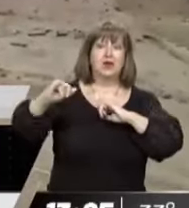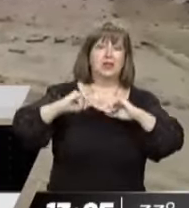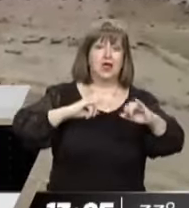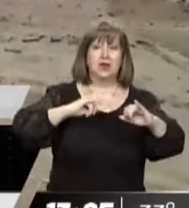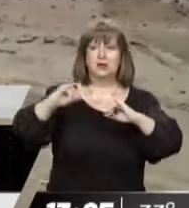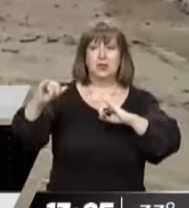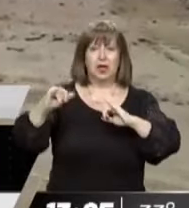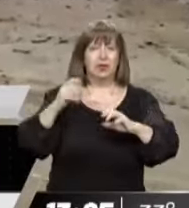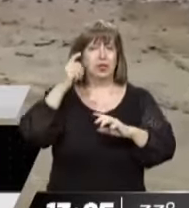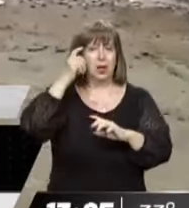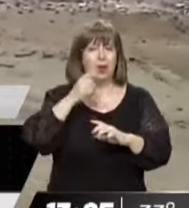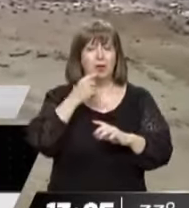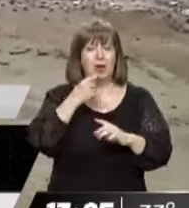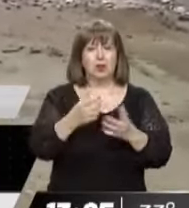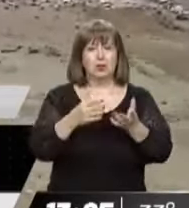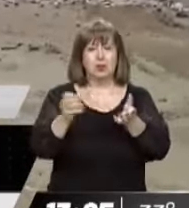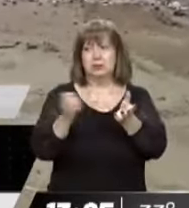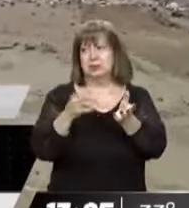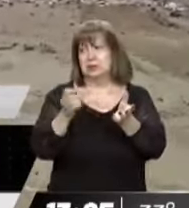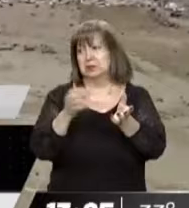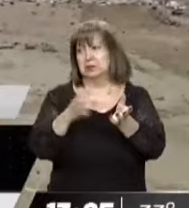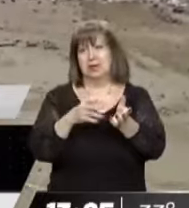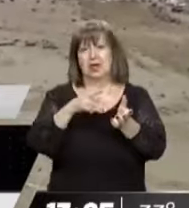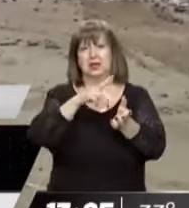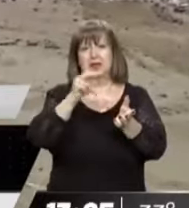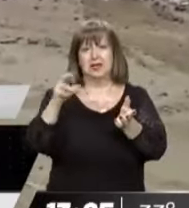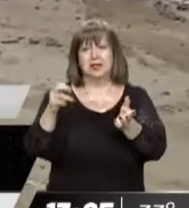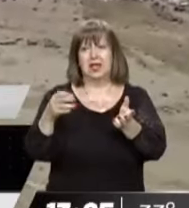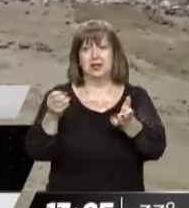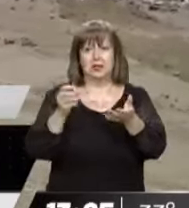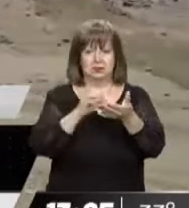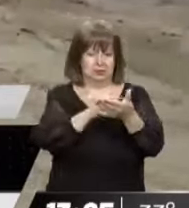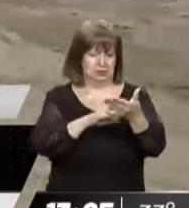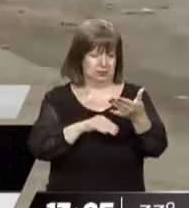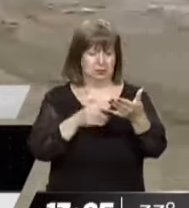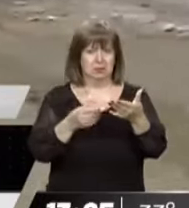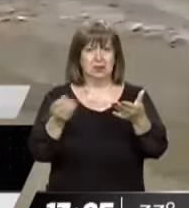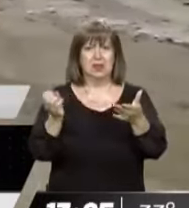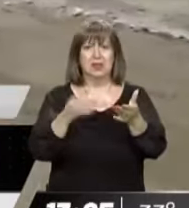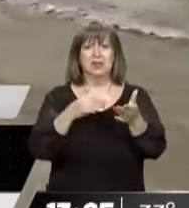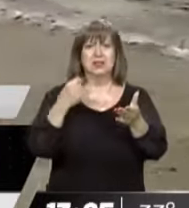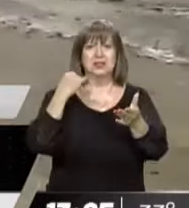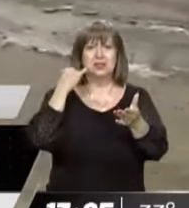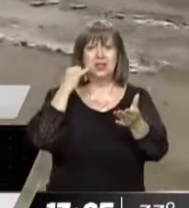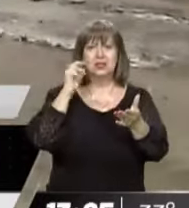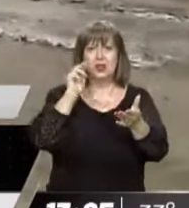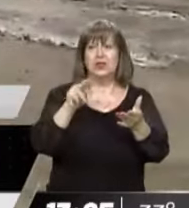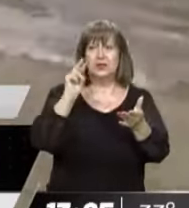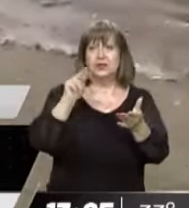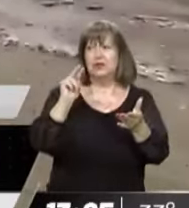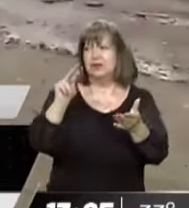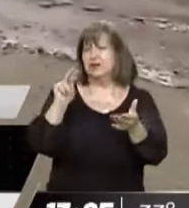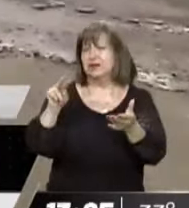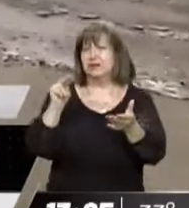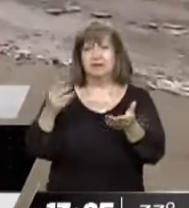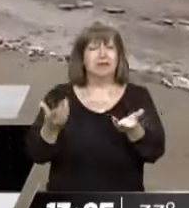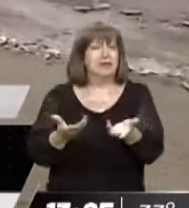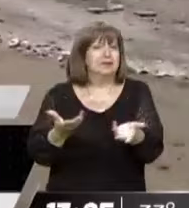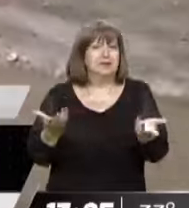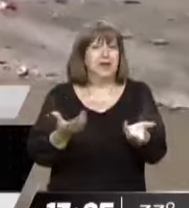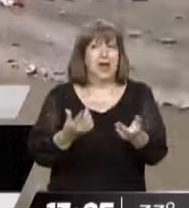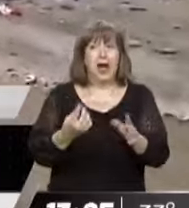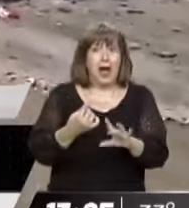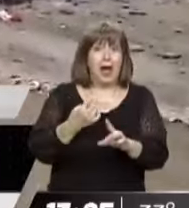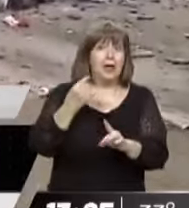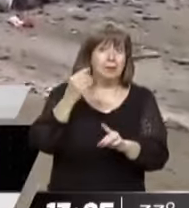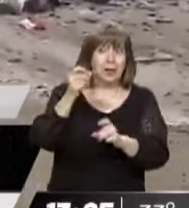porque tenemos 300 llamados por hora. Yo vi acá, y si bien vamos y no encontramos nada. Ha habido gente